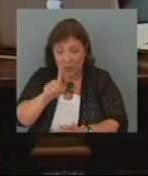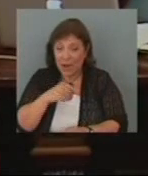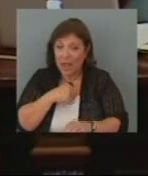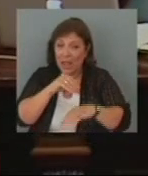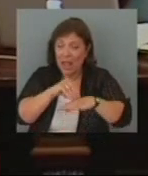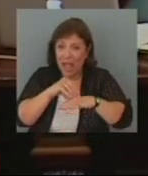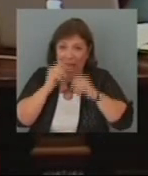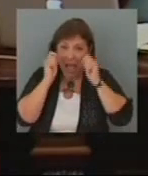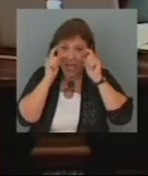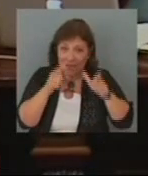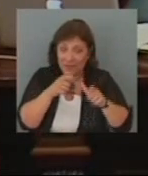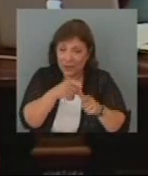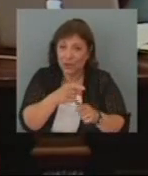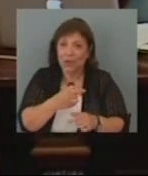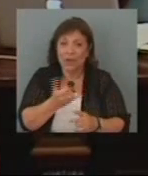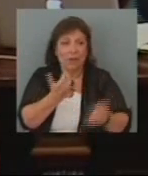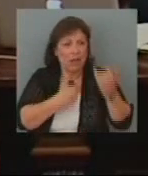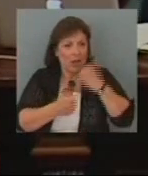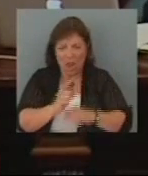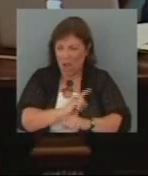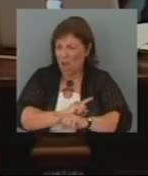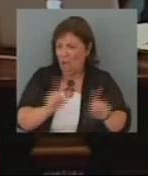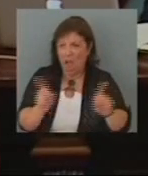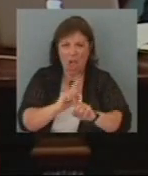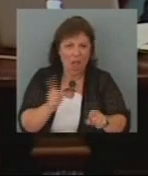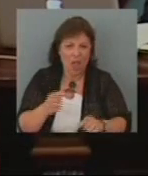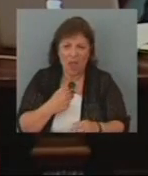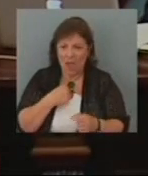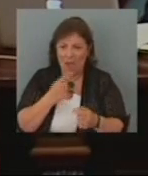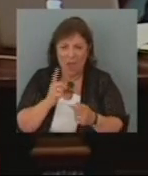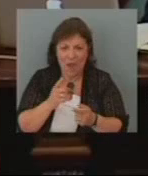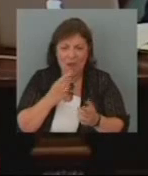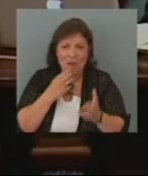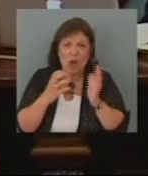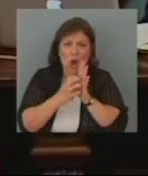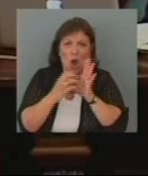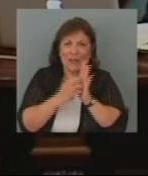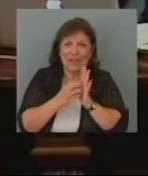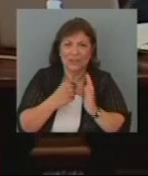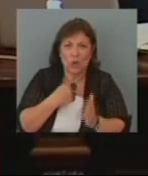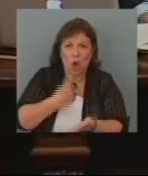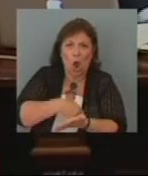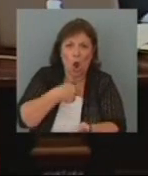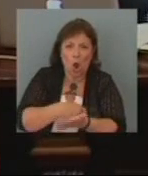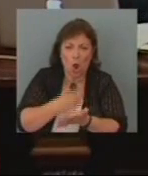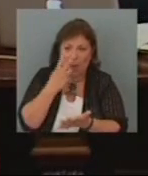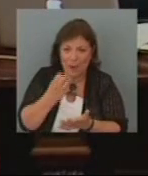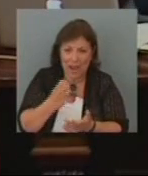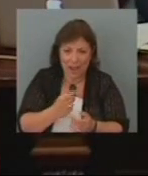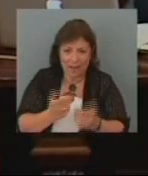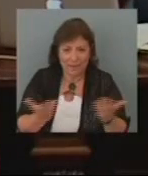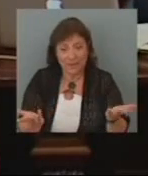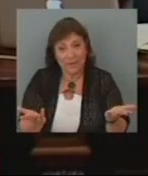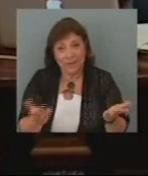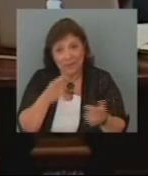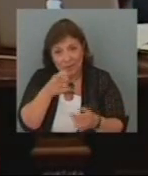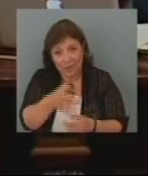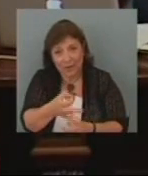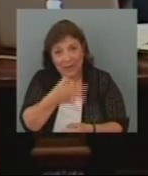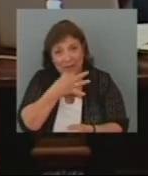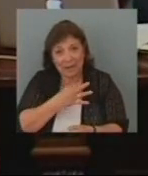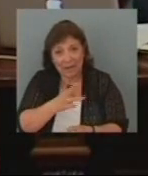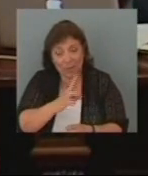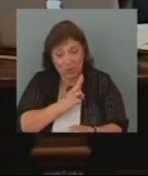la inconstitucionalidad, se nos dijo, no nos corran con inconstitucionalidades. Eso es lo que nos